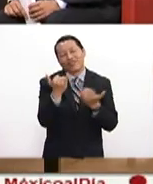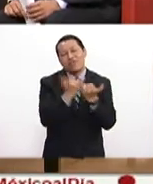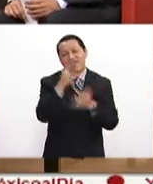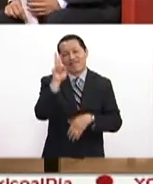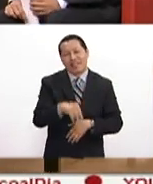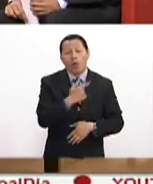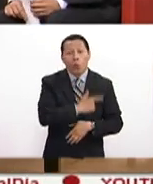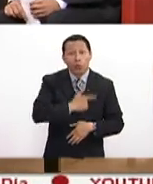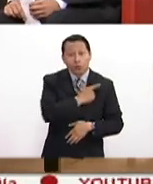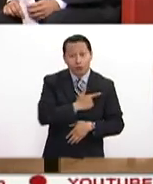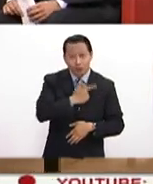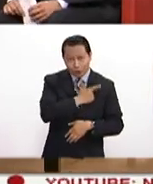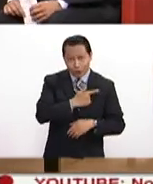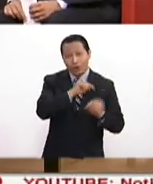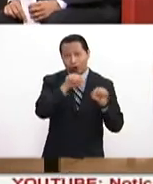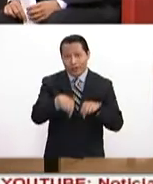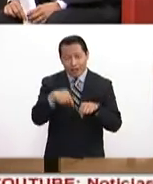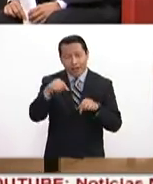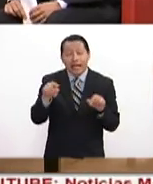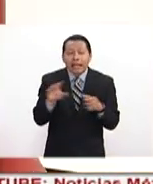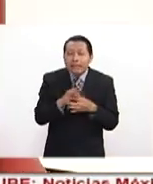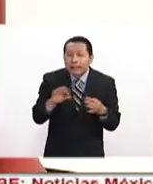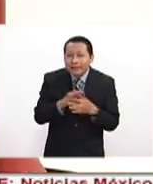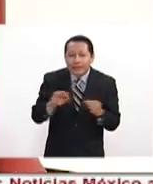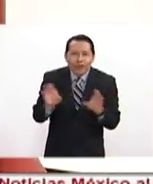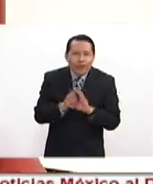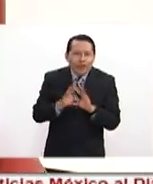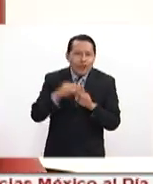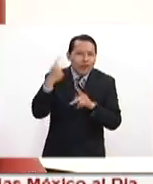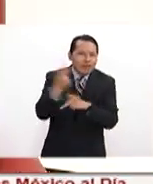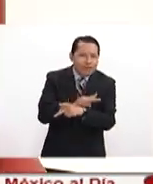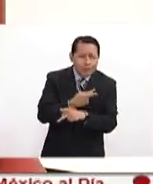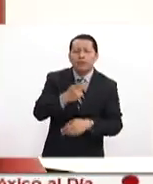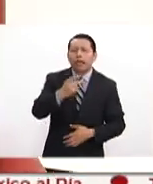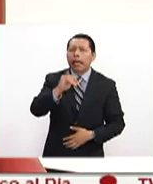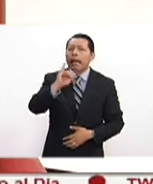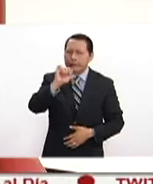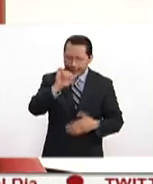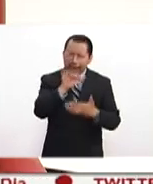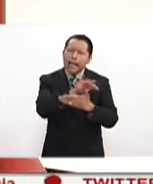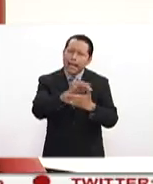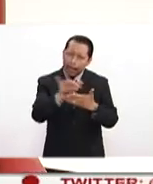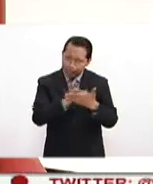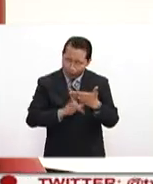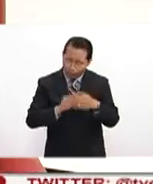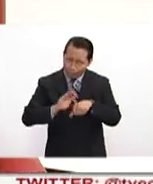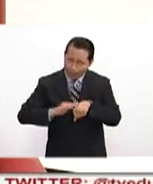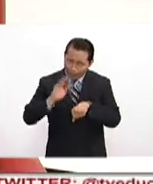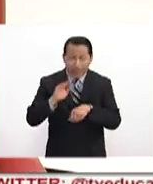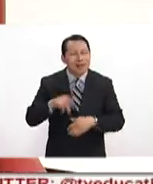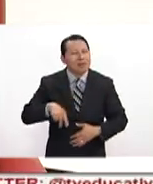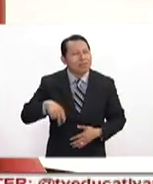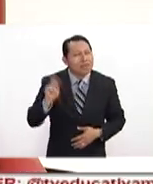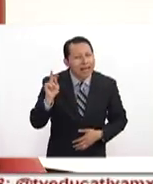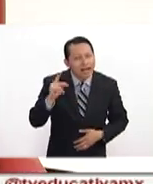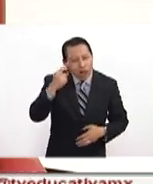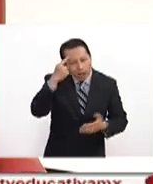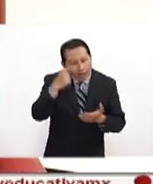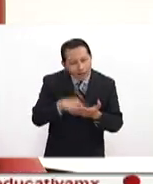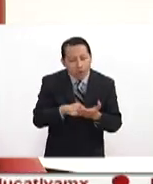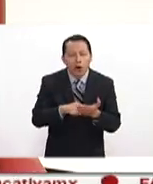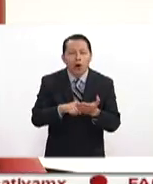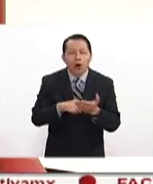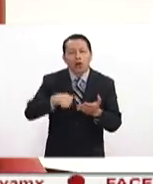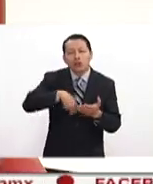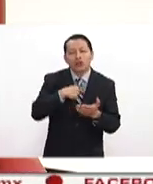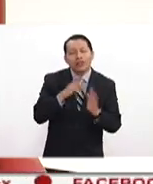para mí platicarles cómo vamos, ¿no? Claro. Sí, estamos leyendo más. Sin embargo, creemos que no debemos disminuir